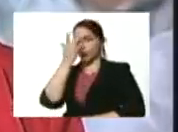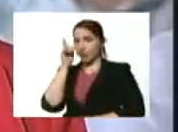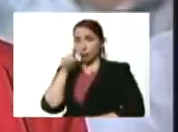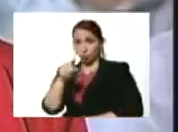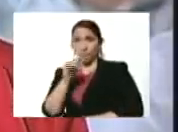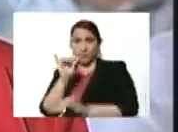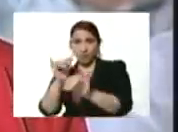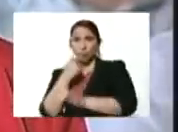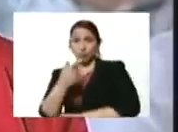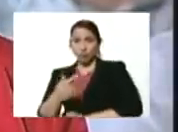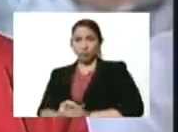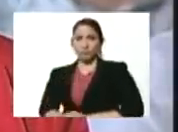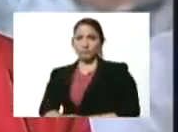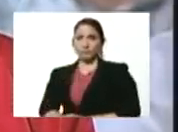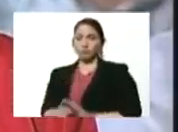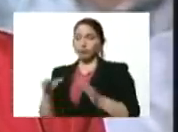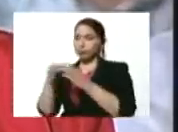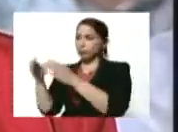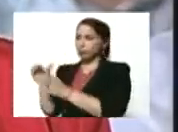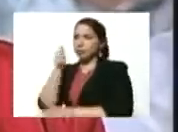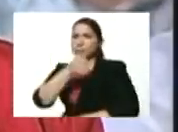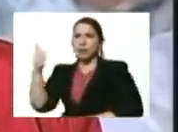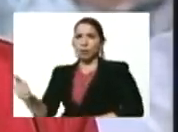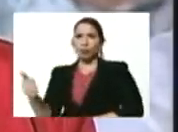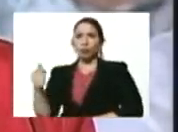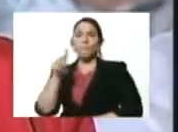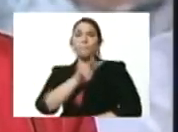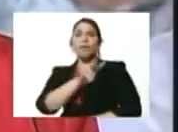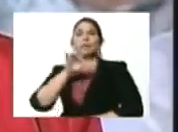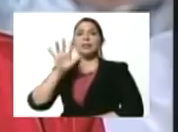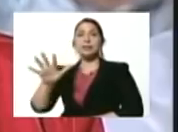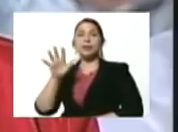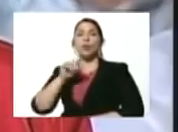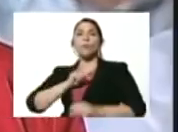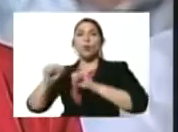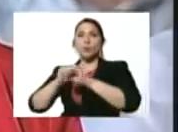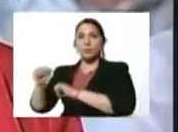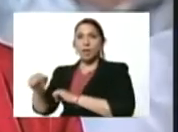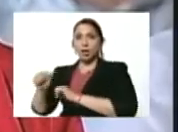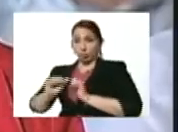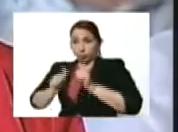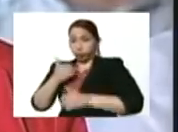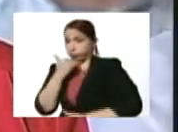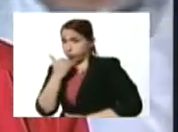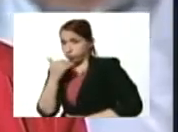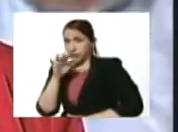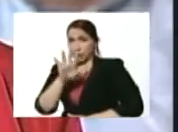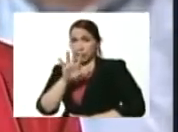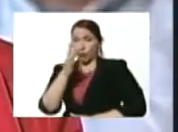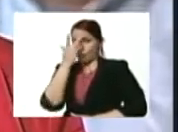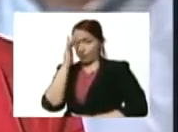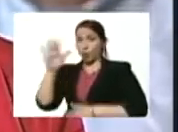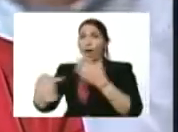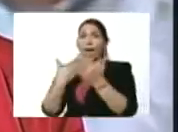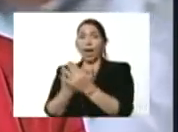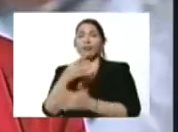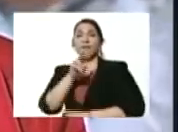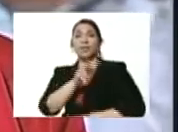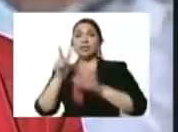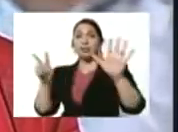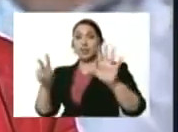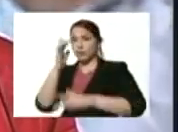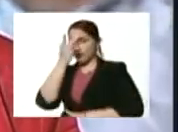usted lo dijo, serán unos equipos por cada uno de los 25 movimientos y a partir del 5 de febrero hasta el 27 de febrero